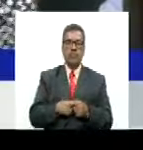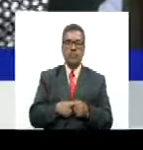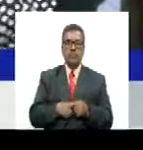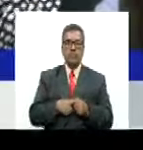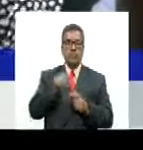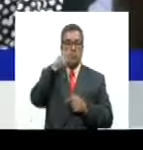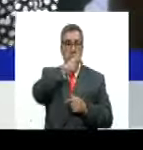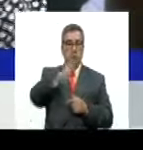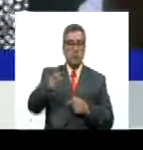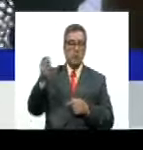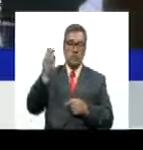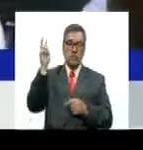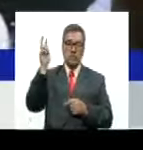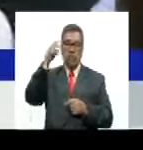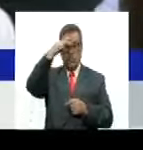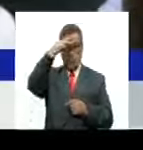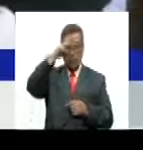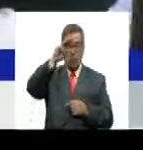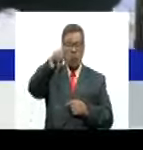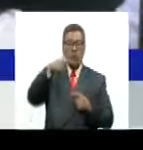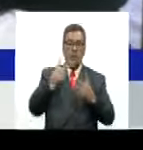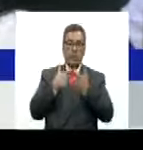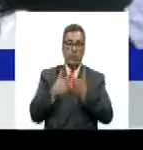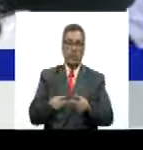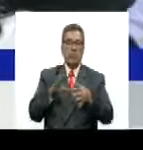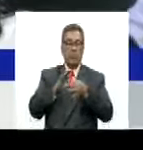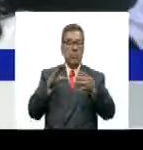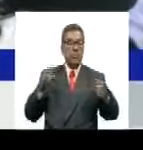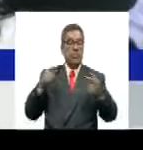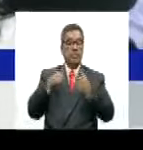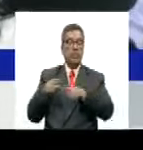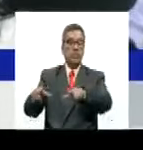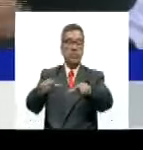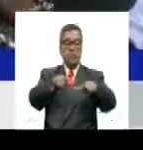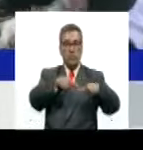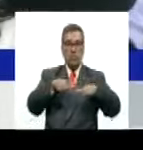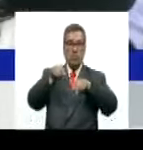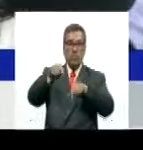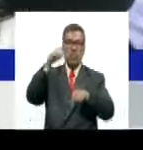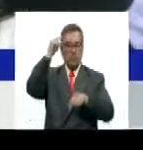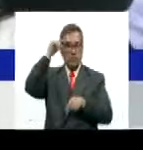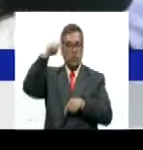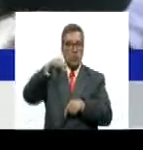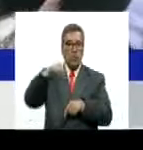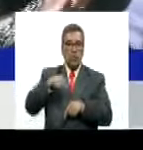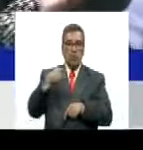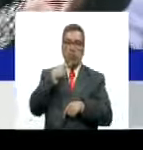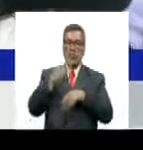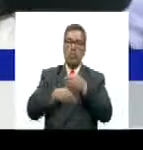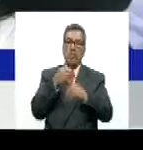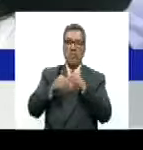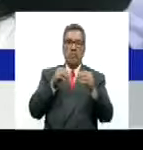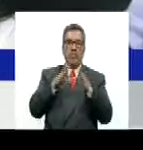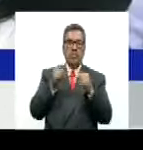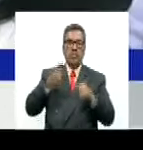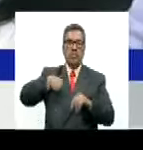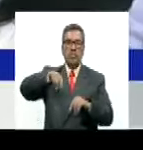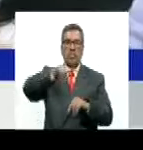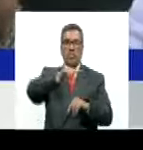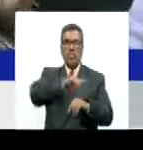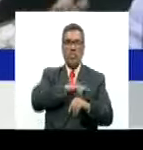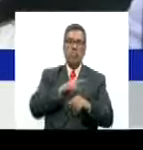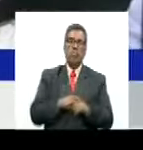El pueblo mexicano, siendo libre, independiente y soberano, hoy nos hace a todos nosotros y